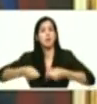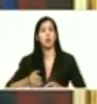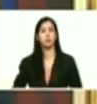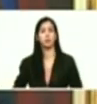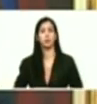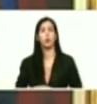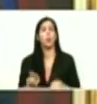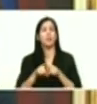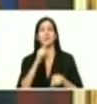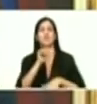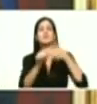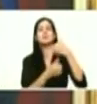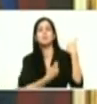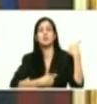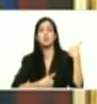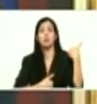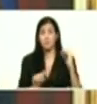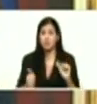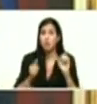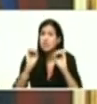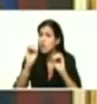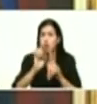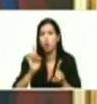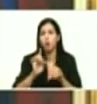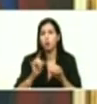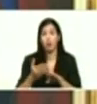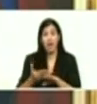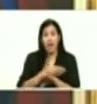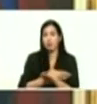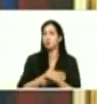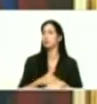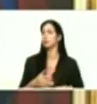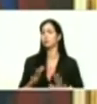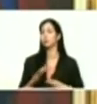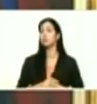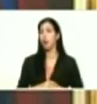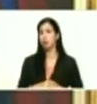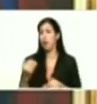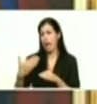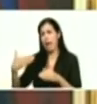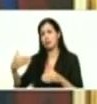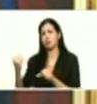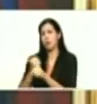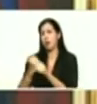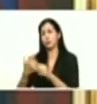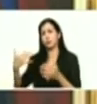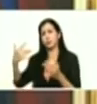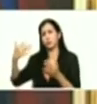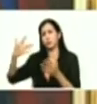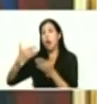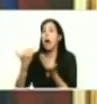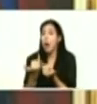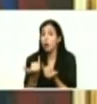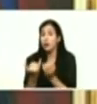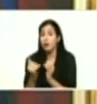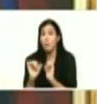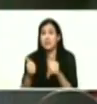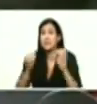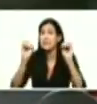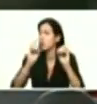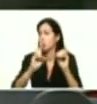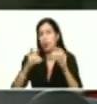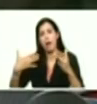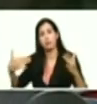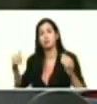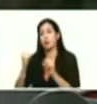estamos partiendo de cero el punto de partida es alto es muy alto lo cual avisora victoria